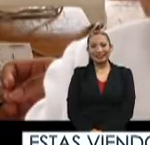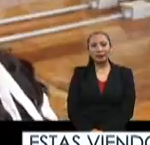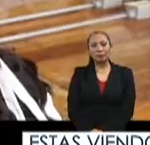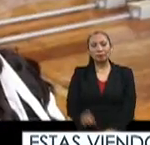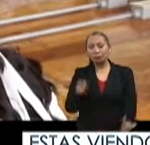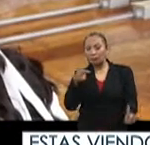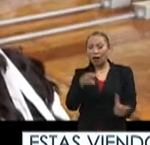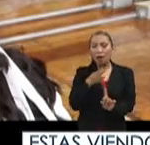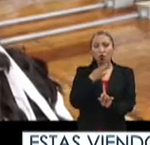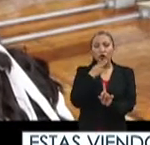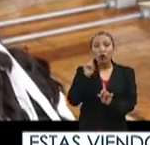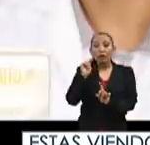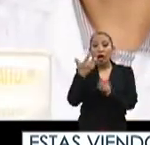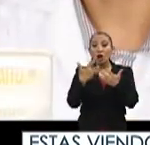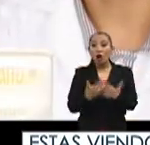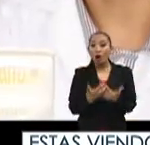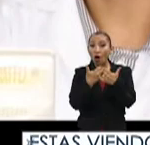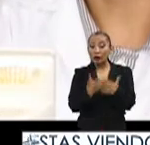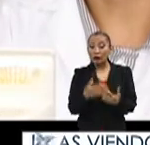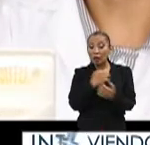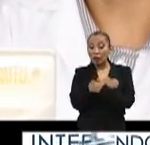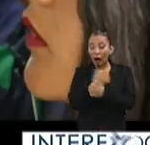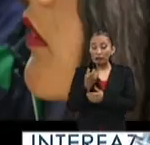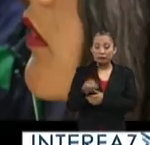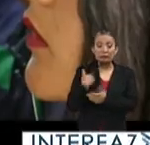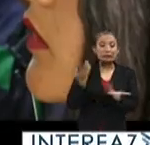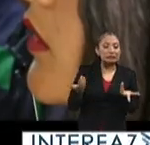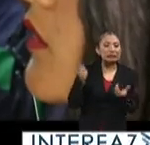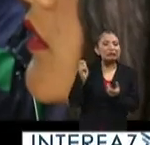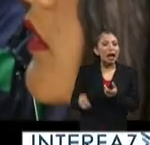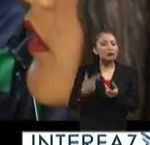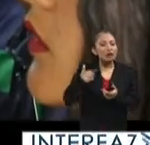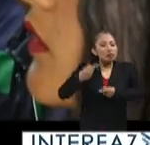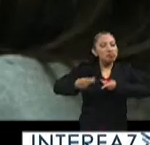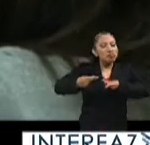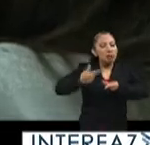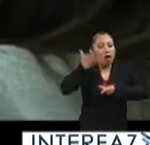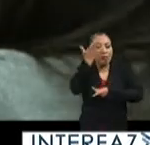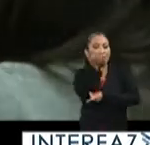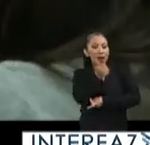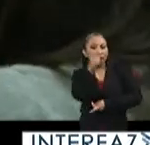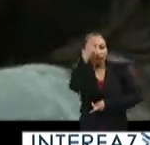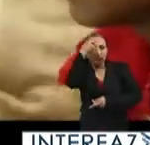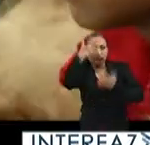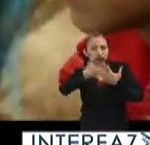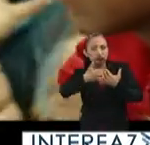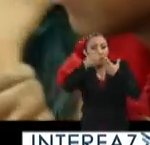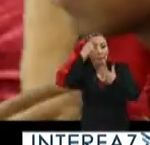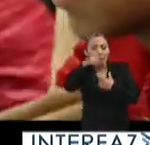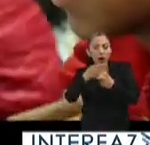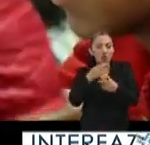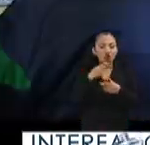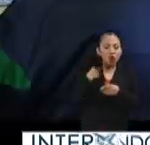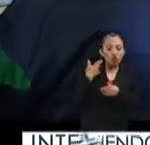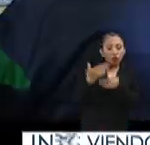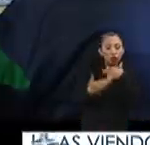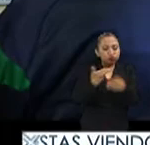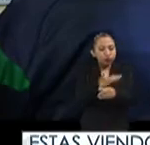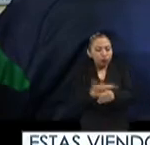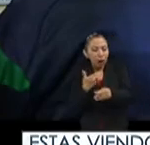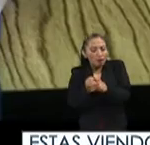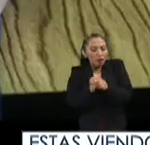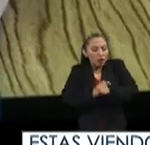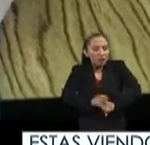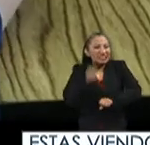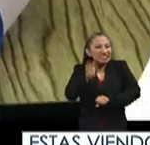El reto del uso de la tecnología en la educación consiste en desarrollar habilidades de pensamiento para el manejo y procesamiento